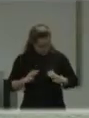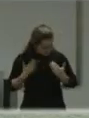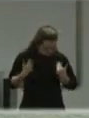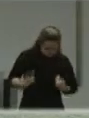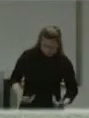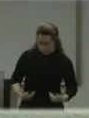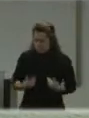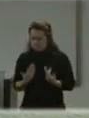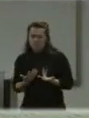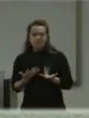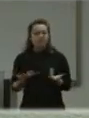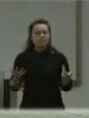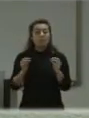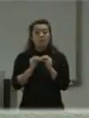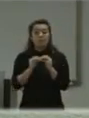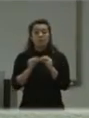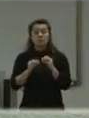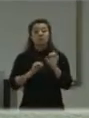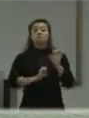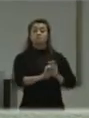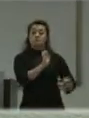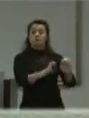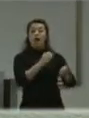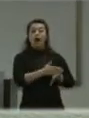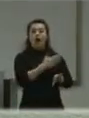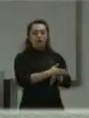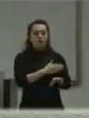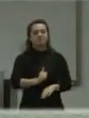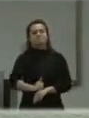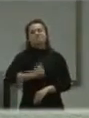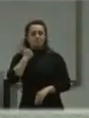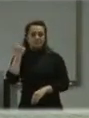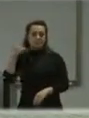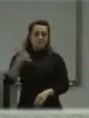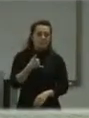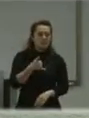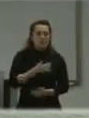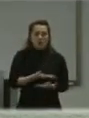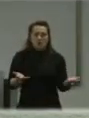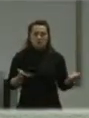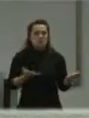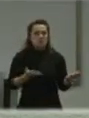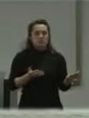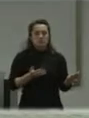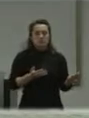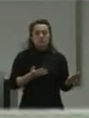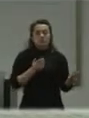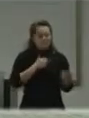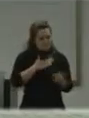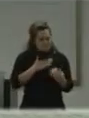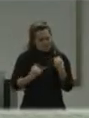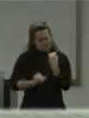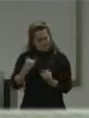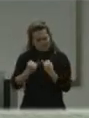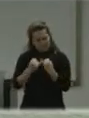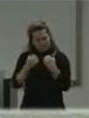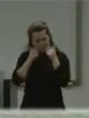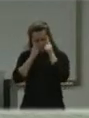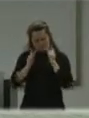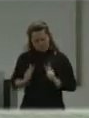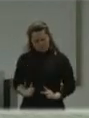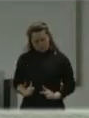tiene que ser la parte de defendernos en caso de violencia sexual también conocer nuestra identidad como personas y